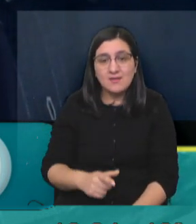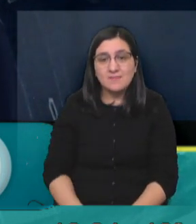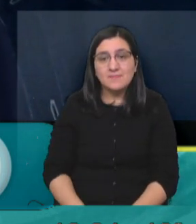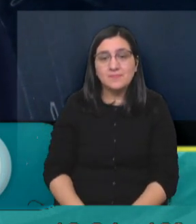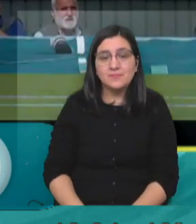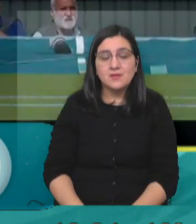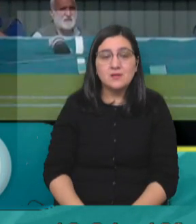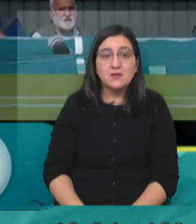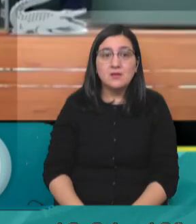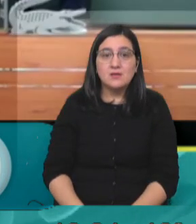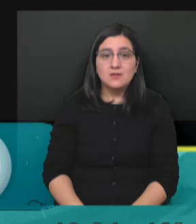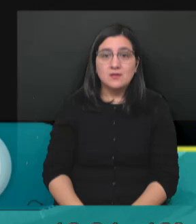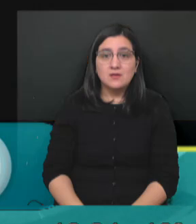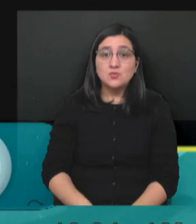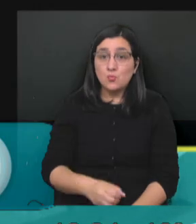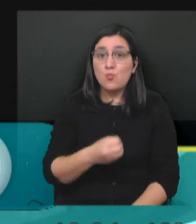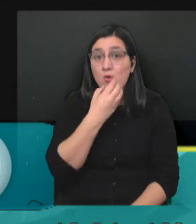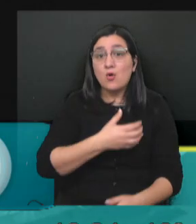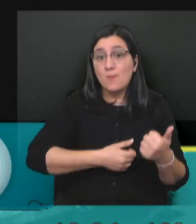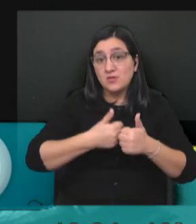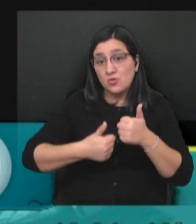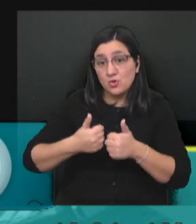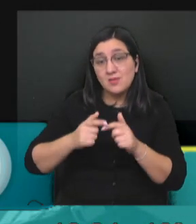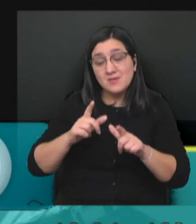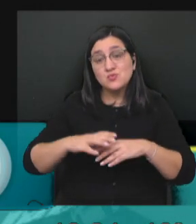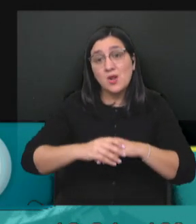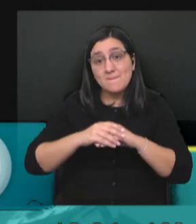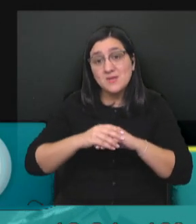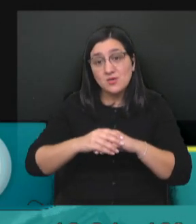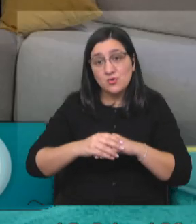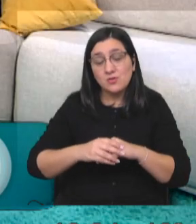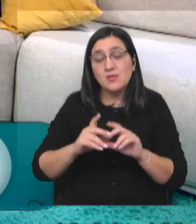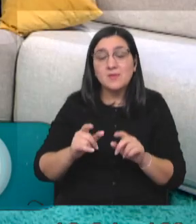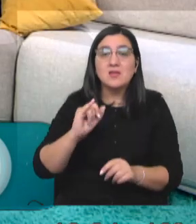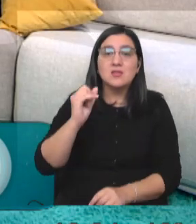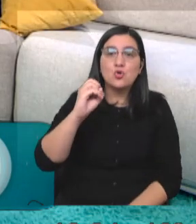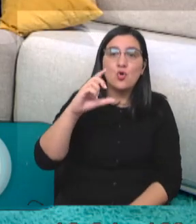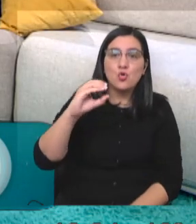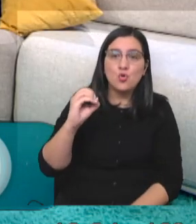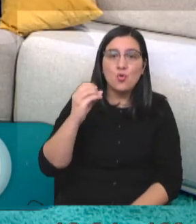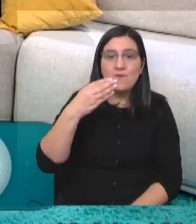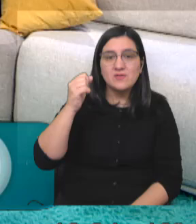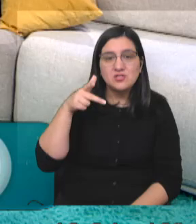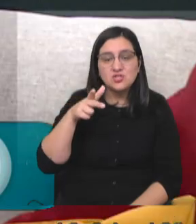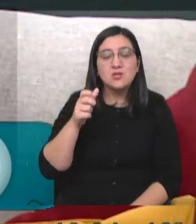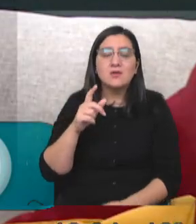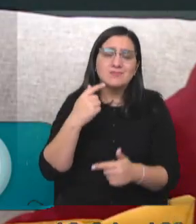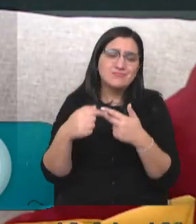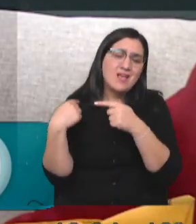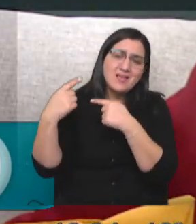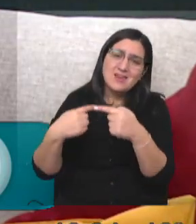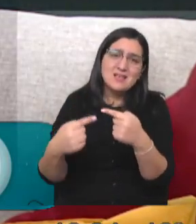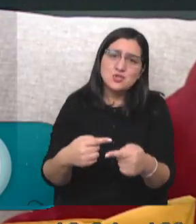de sus grandes competidores, pero además un gran amigo, pero está Djokovic, está Murray, esa generación